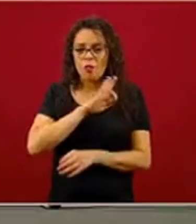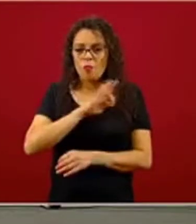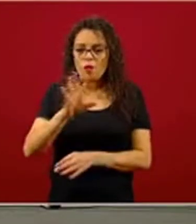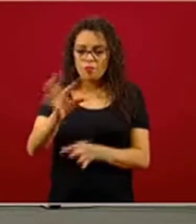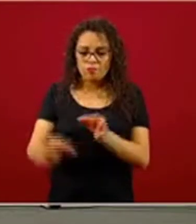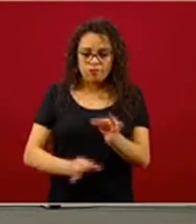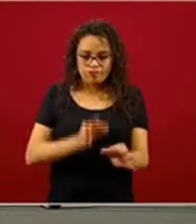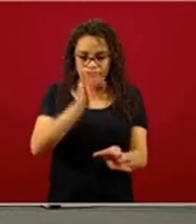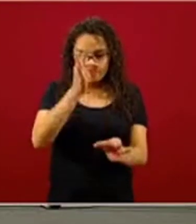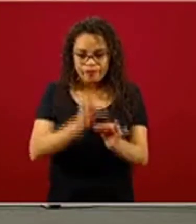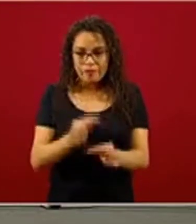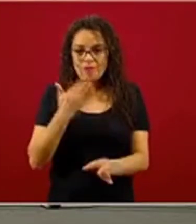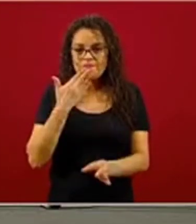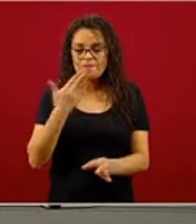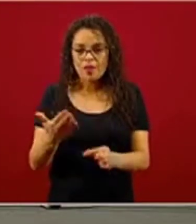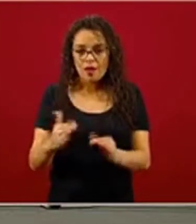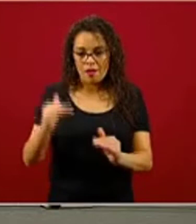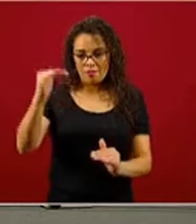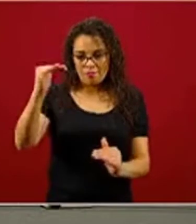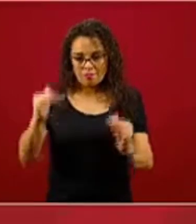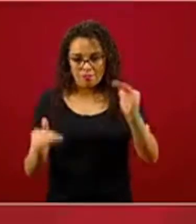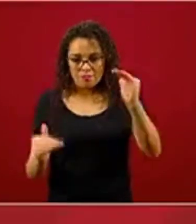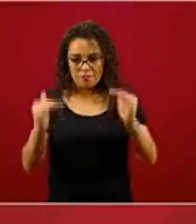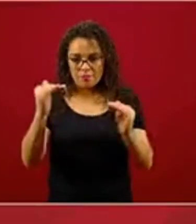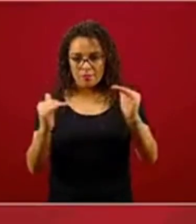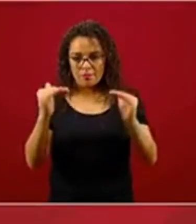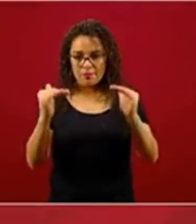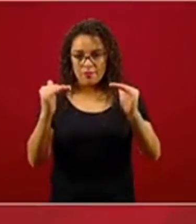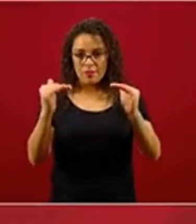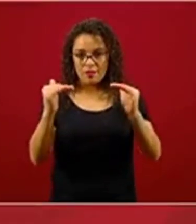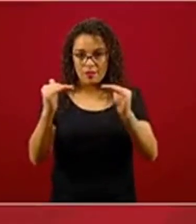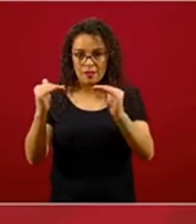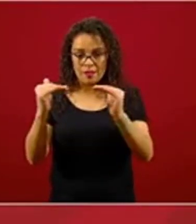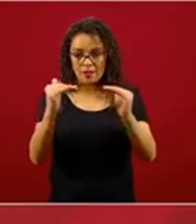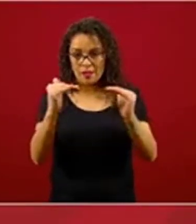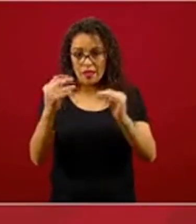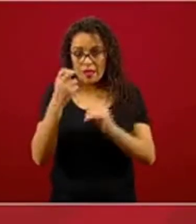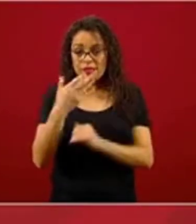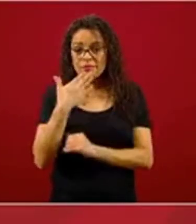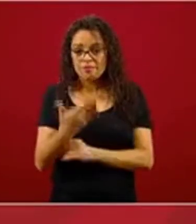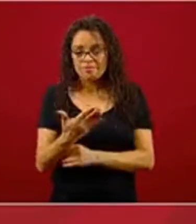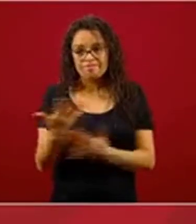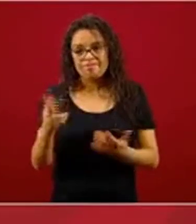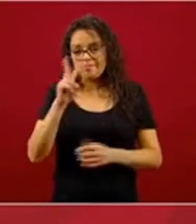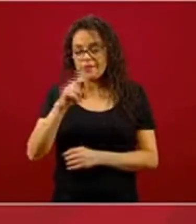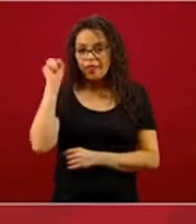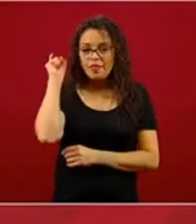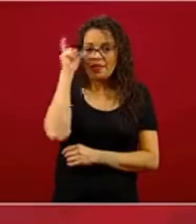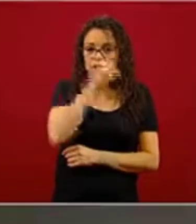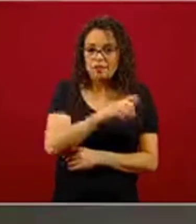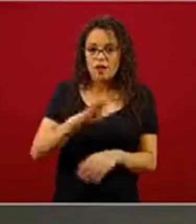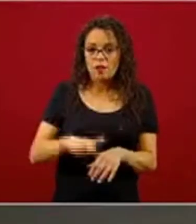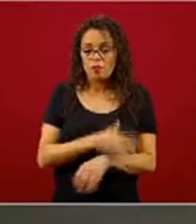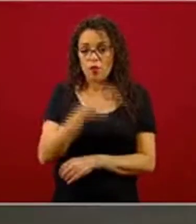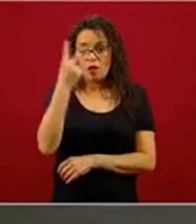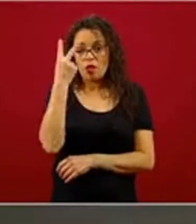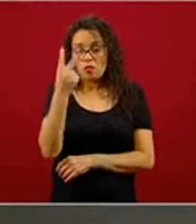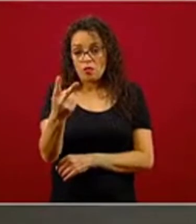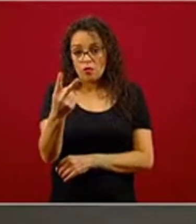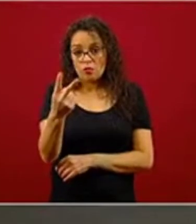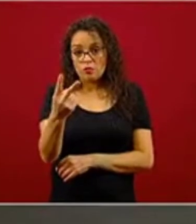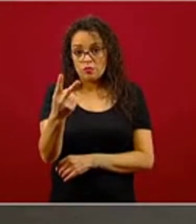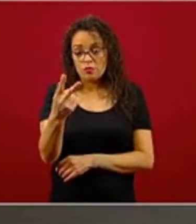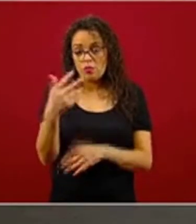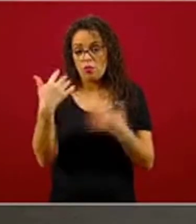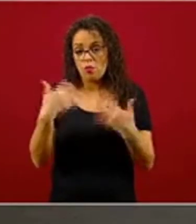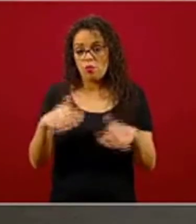óptimo de balance, esto lo hemos dicho también muchas veces, aquí estamos hablando de dos bienes públicos imprescindibles,